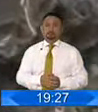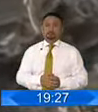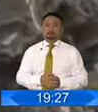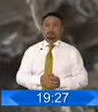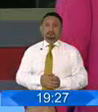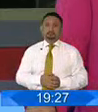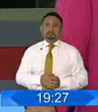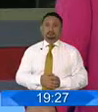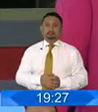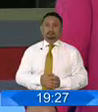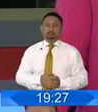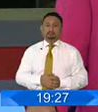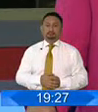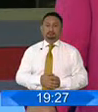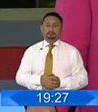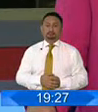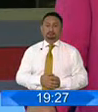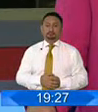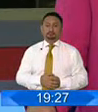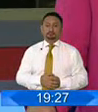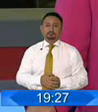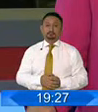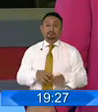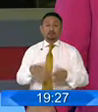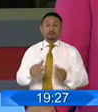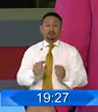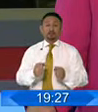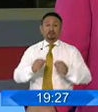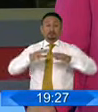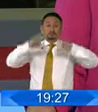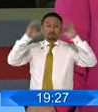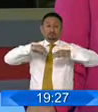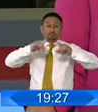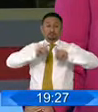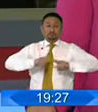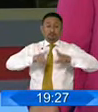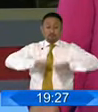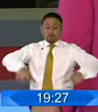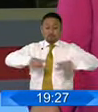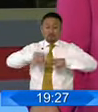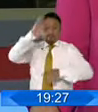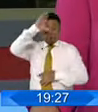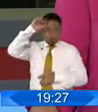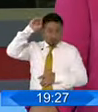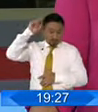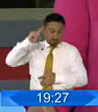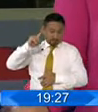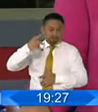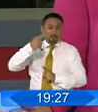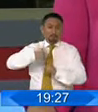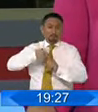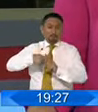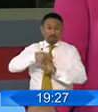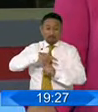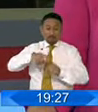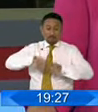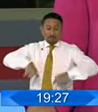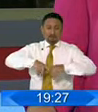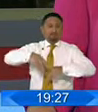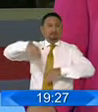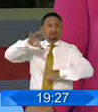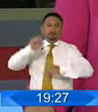Brito. Mientras que la intensa lluvia inundó varios sectores de Riobamba, el mercado oriental fue uno de los lugares